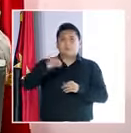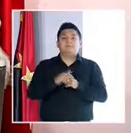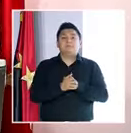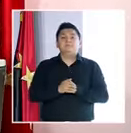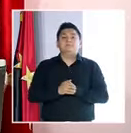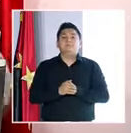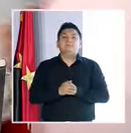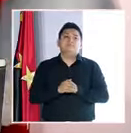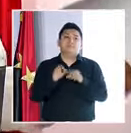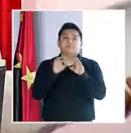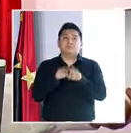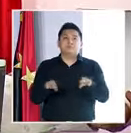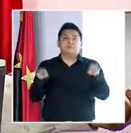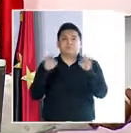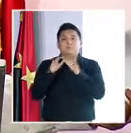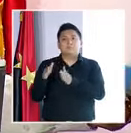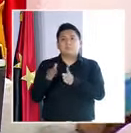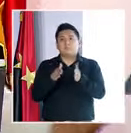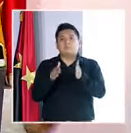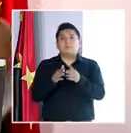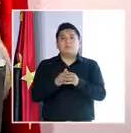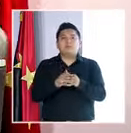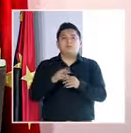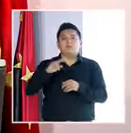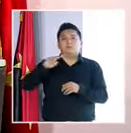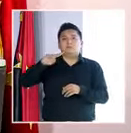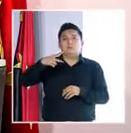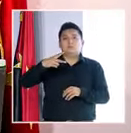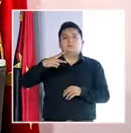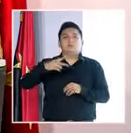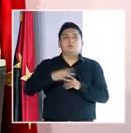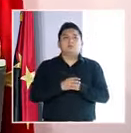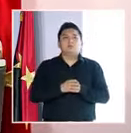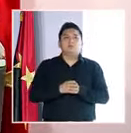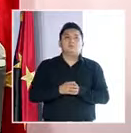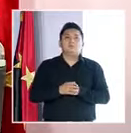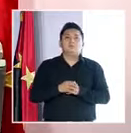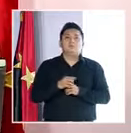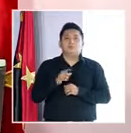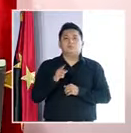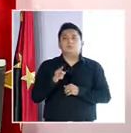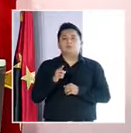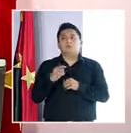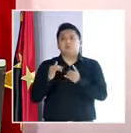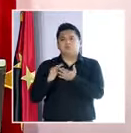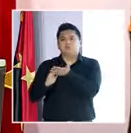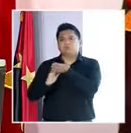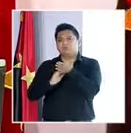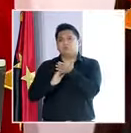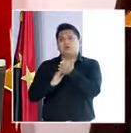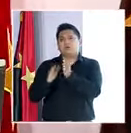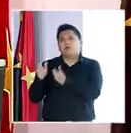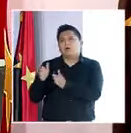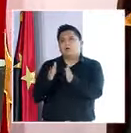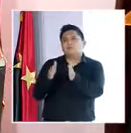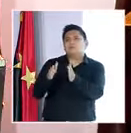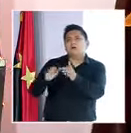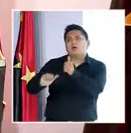Importantes vías en materia de la red vial secundaria han tenido intervención. Más